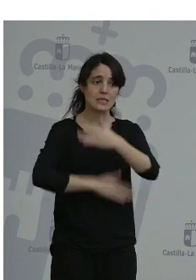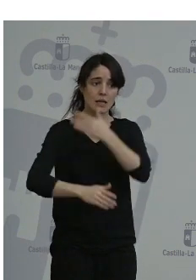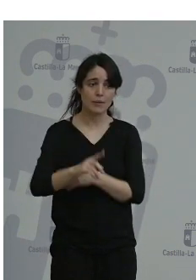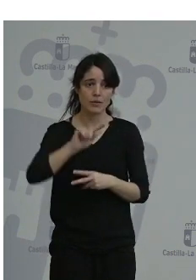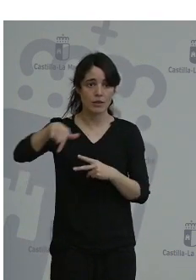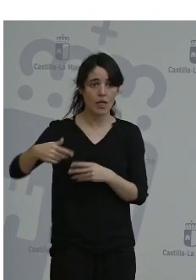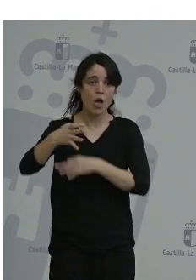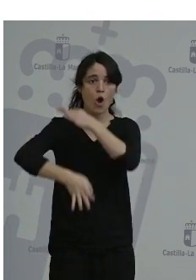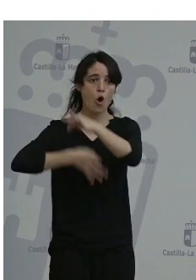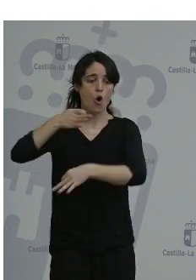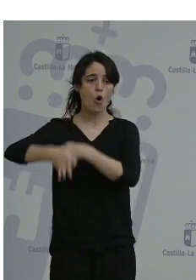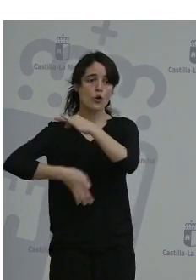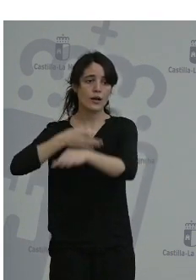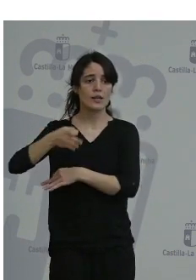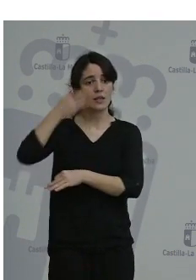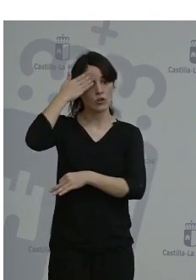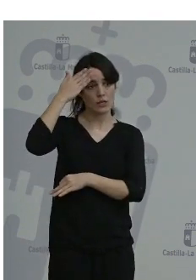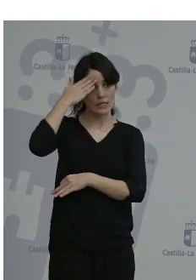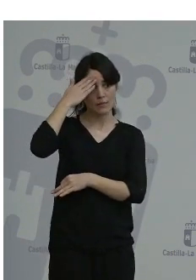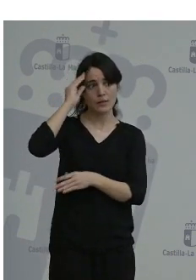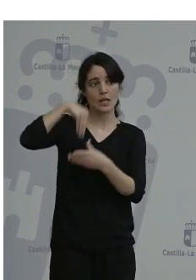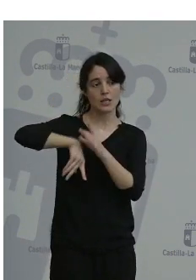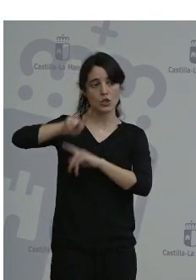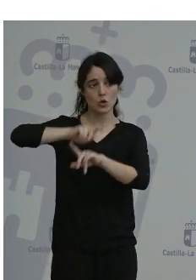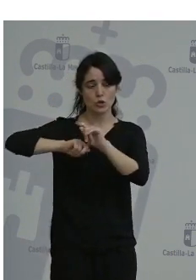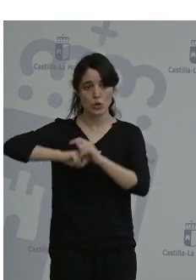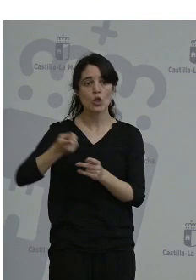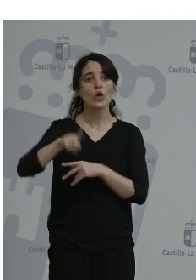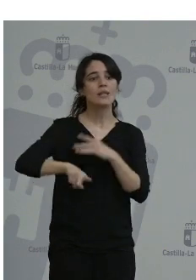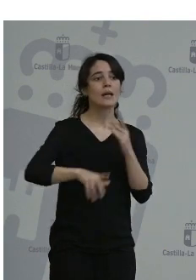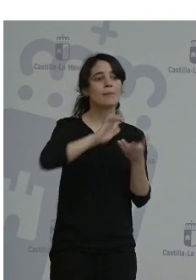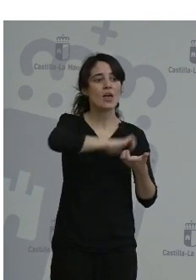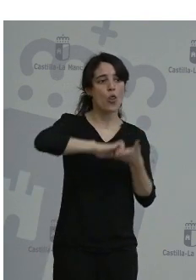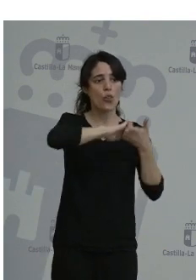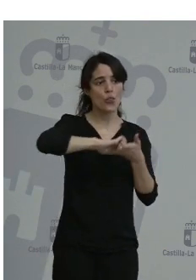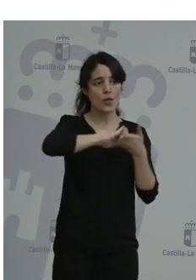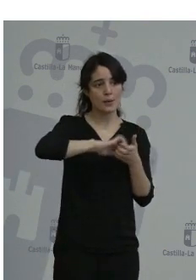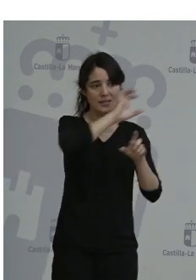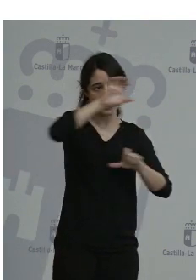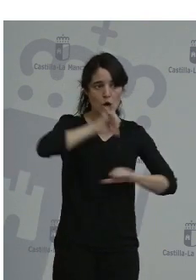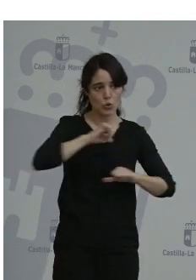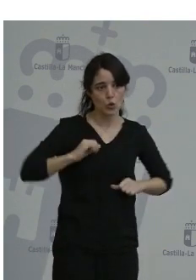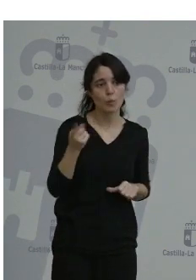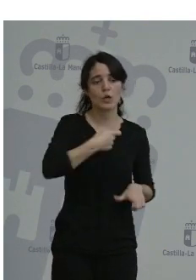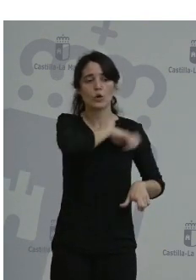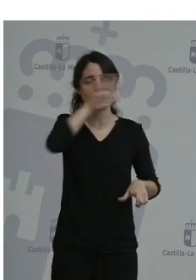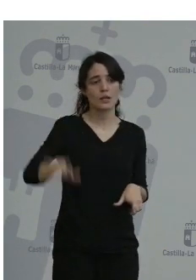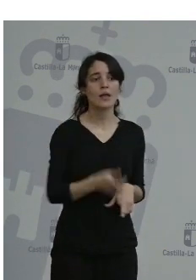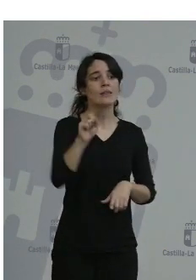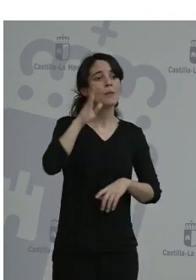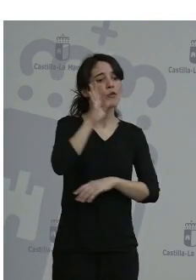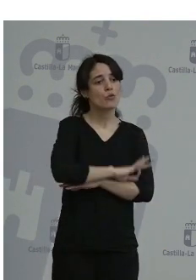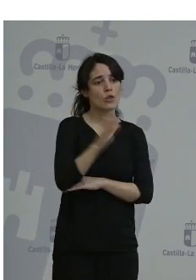las organizaciones cabeceras de las mismas, los CERMIS autonómicos y el estatal, la propia Fundación 11 y, por